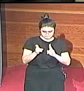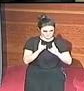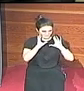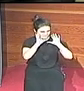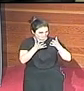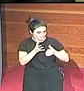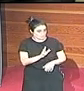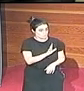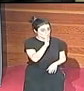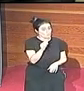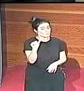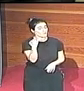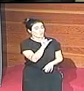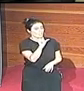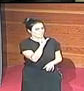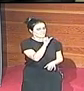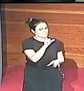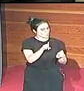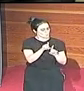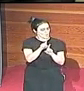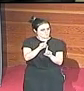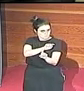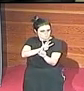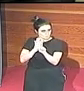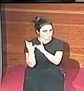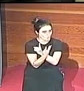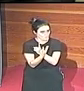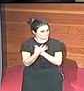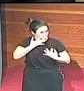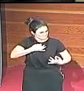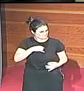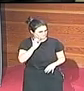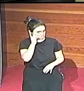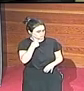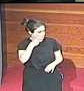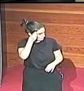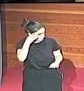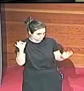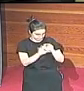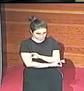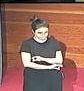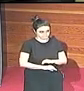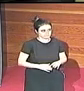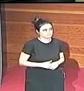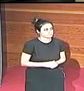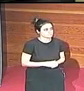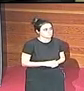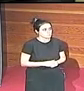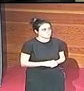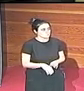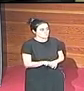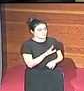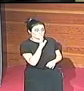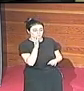porque los occidentales la han acorralado, esta idea me parece equivocada. Desde el final del